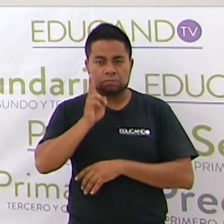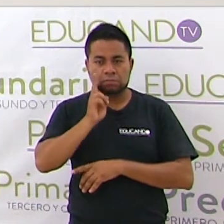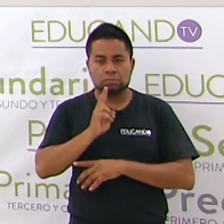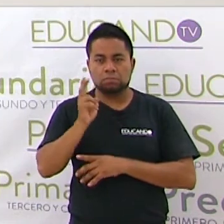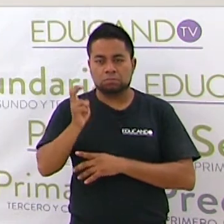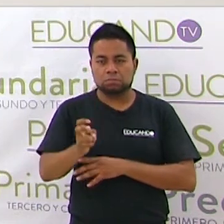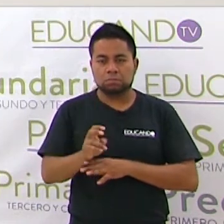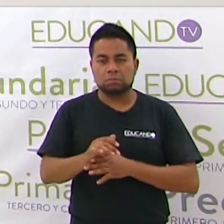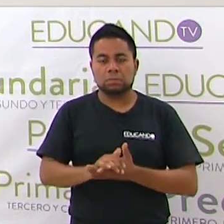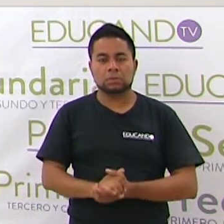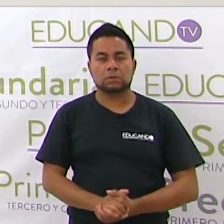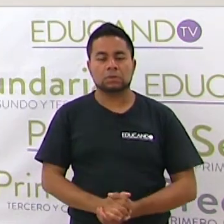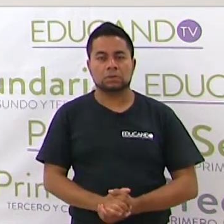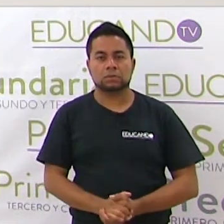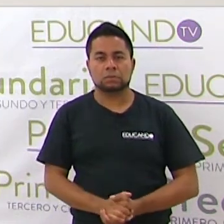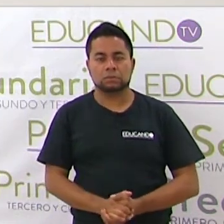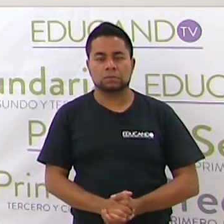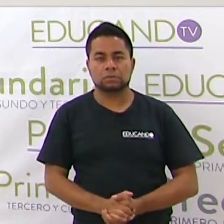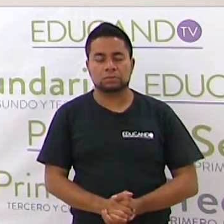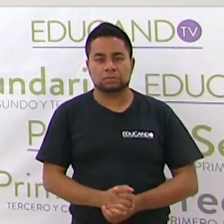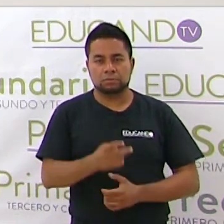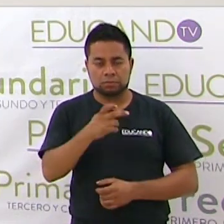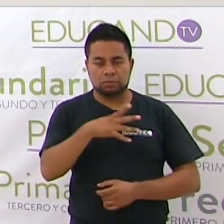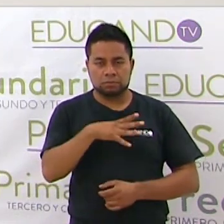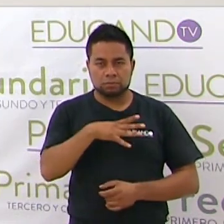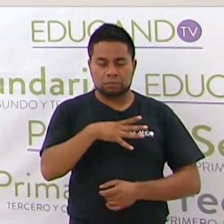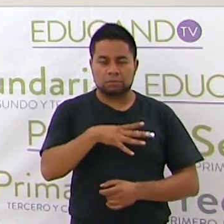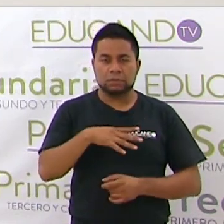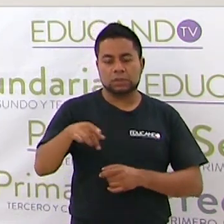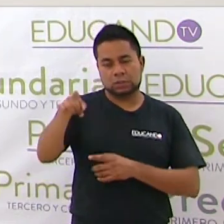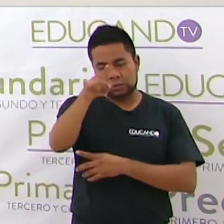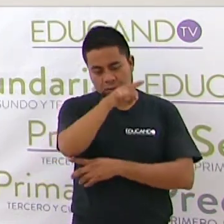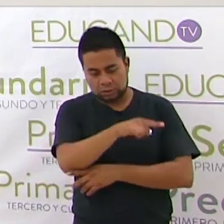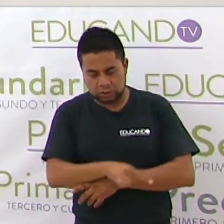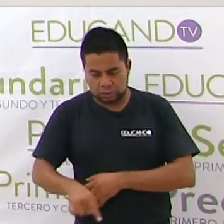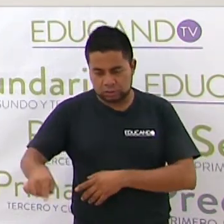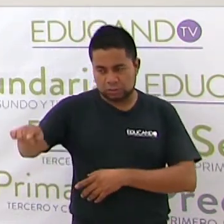Este número que está aquí era la circunferencia, que